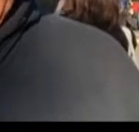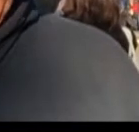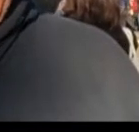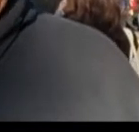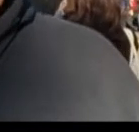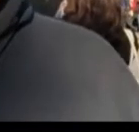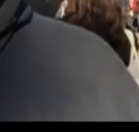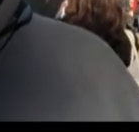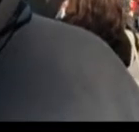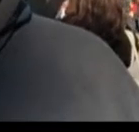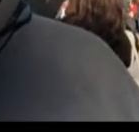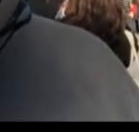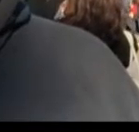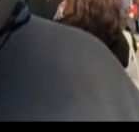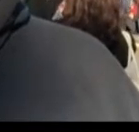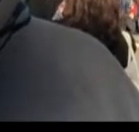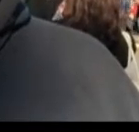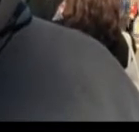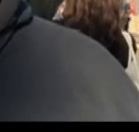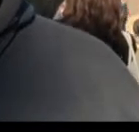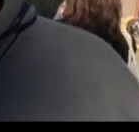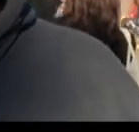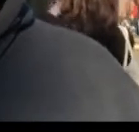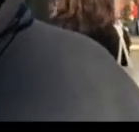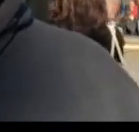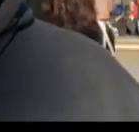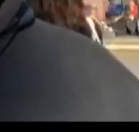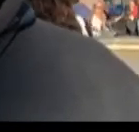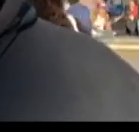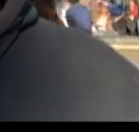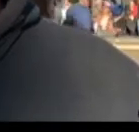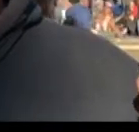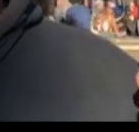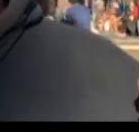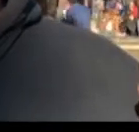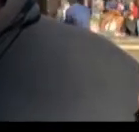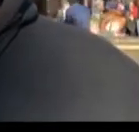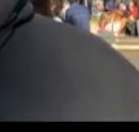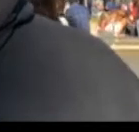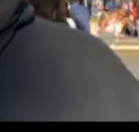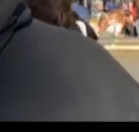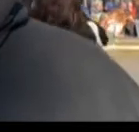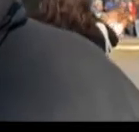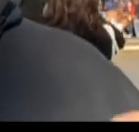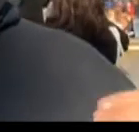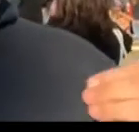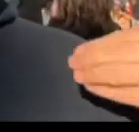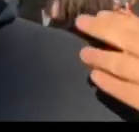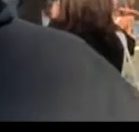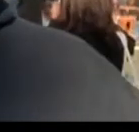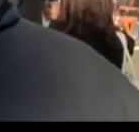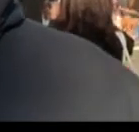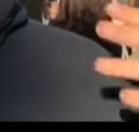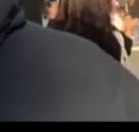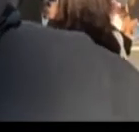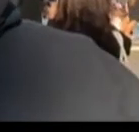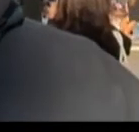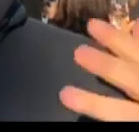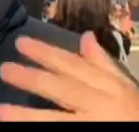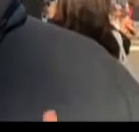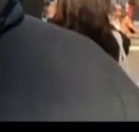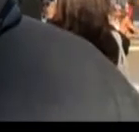a dos elementos muy importantes. Uno es la necesidad que tienen los